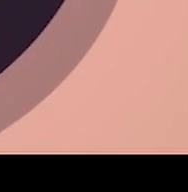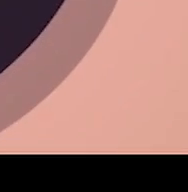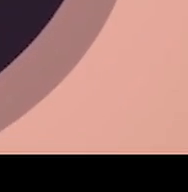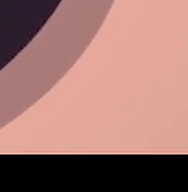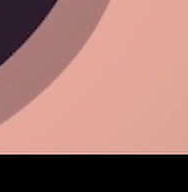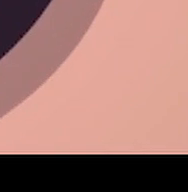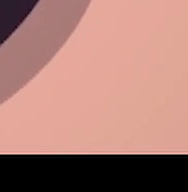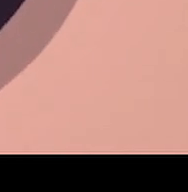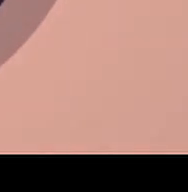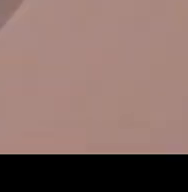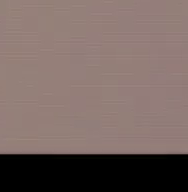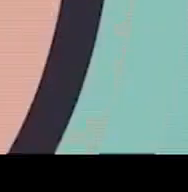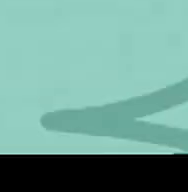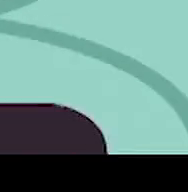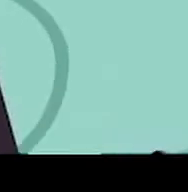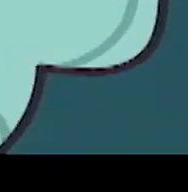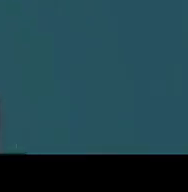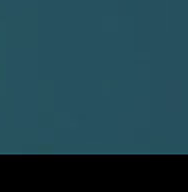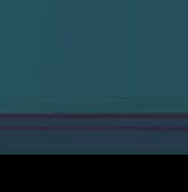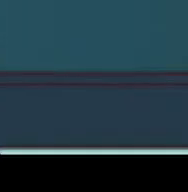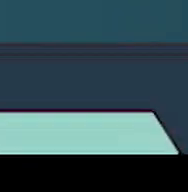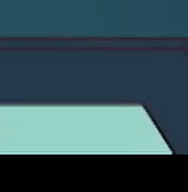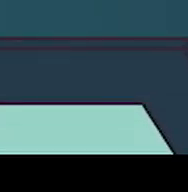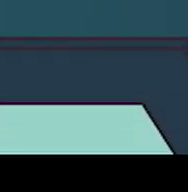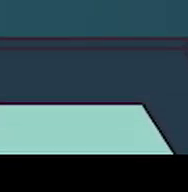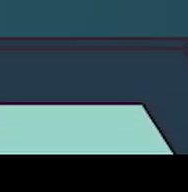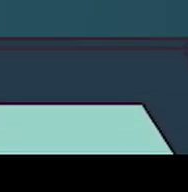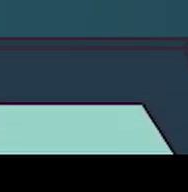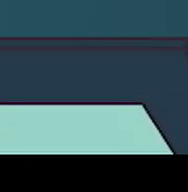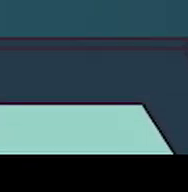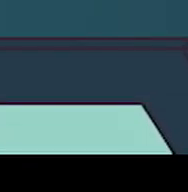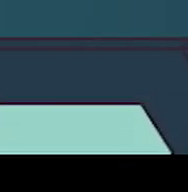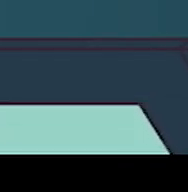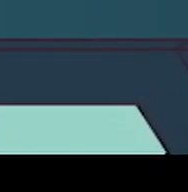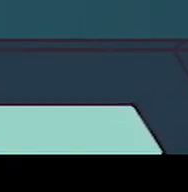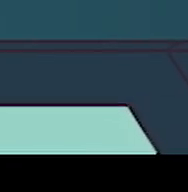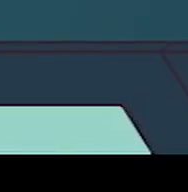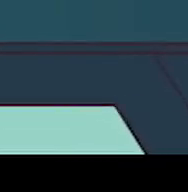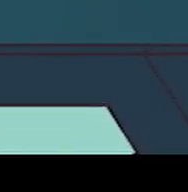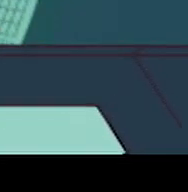Esta es mi historia y ahora te pertenece.